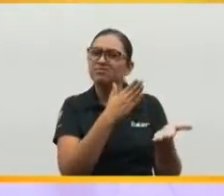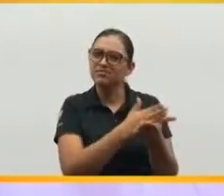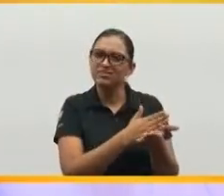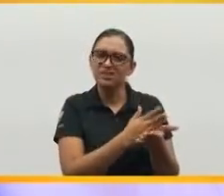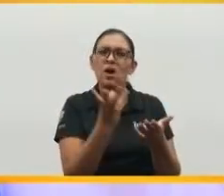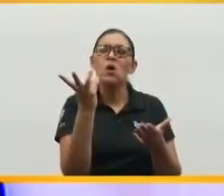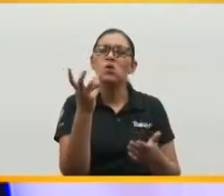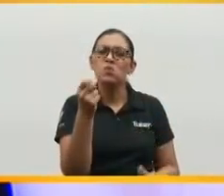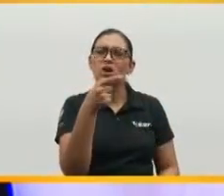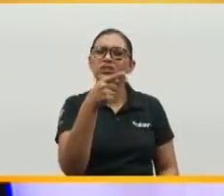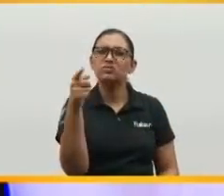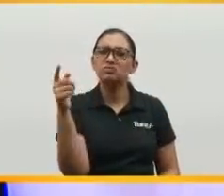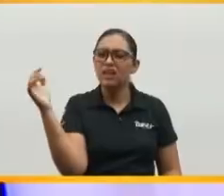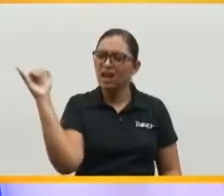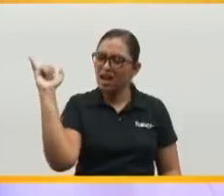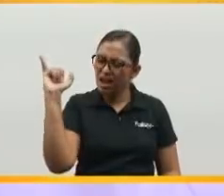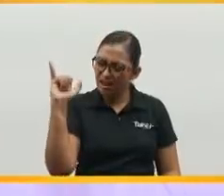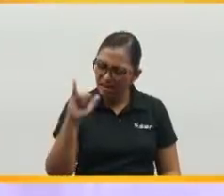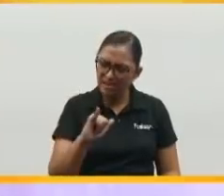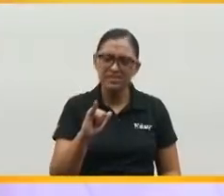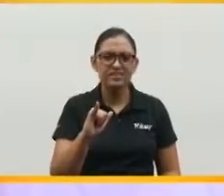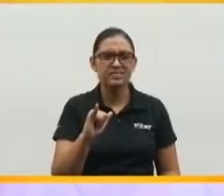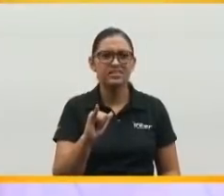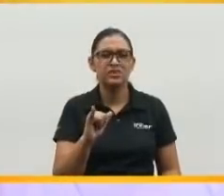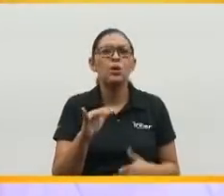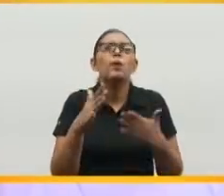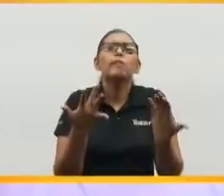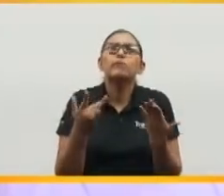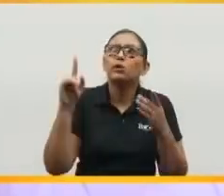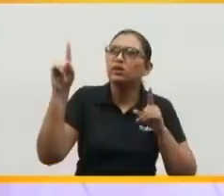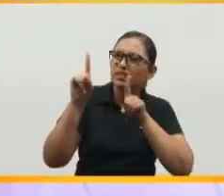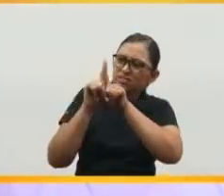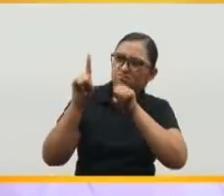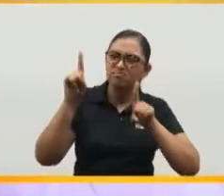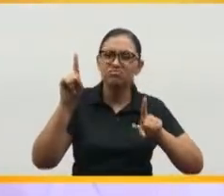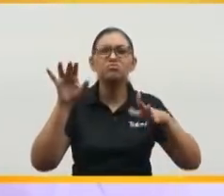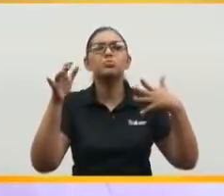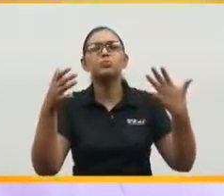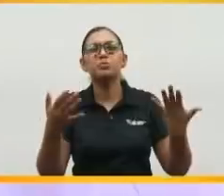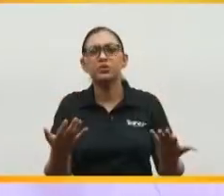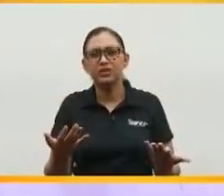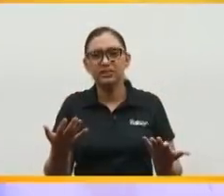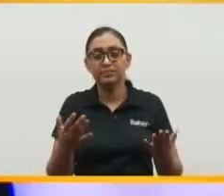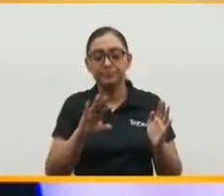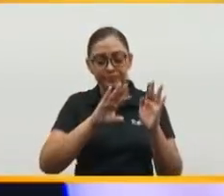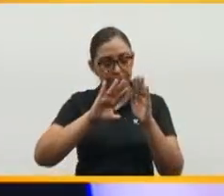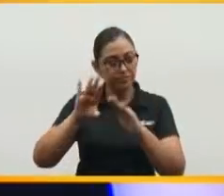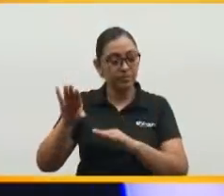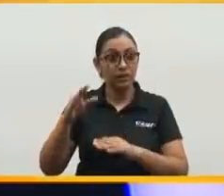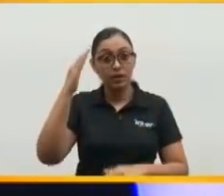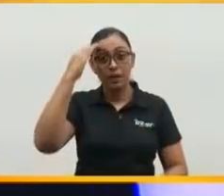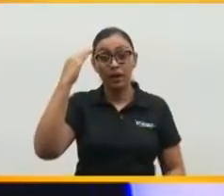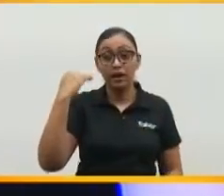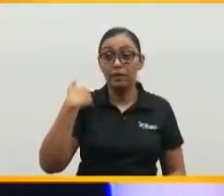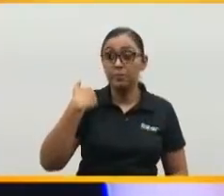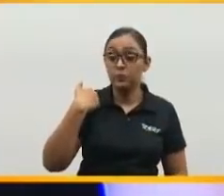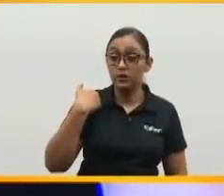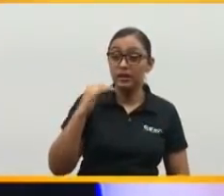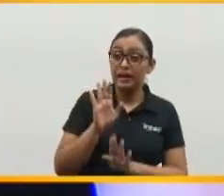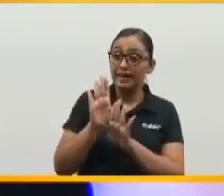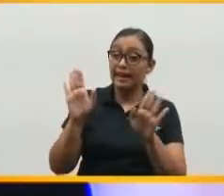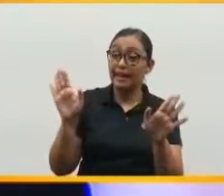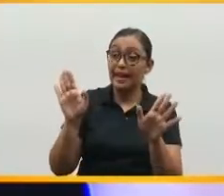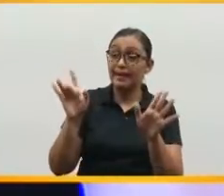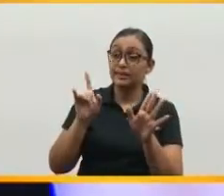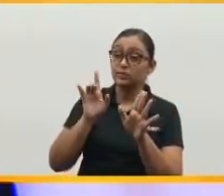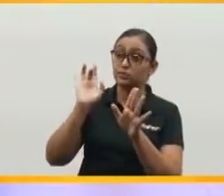¿Cuánto nos vamos a quedar? ¿Por qué habríamos de alejarnos? La mujer que se acercó tocó ese manto que representaba el